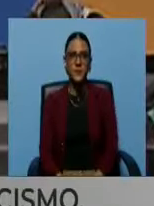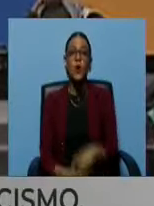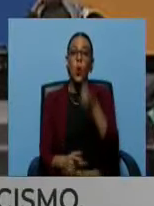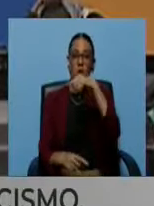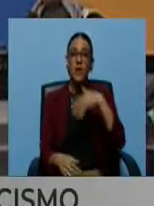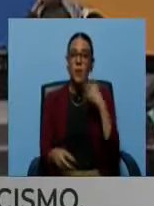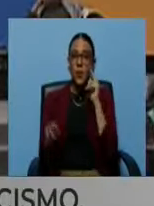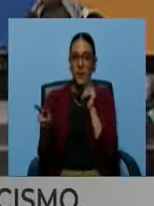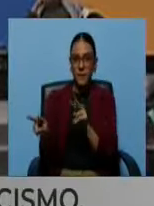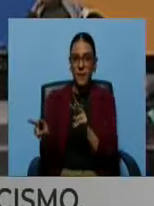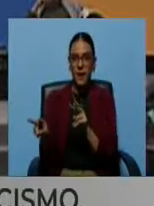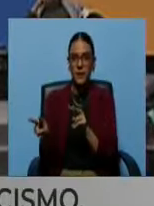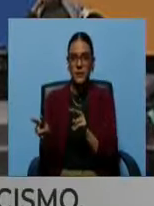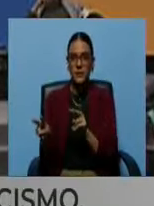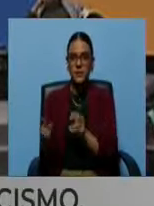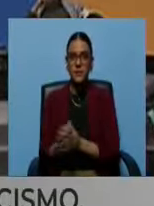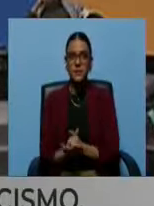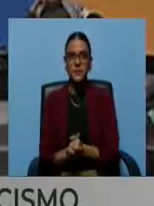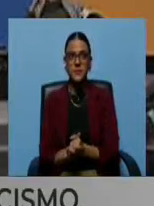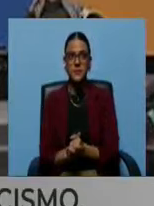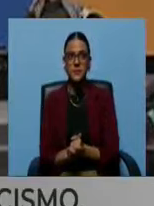acá.